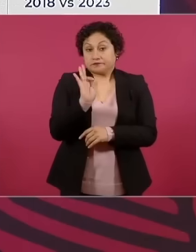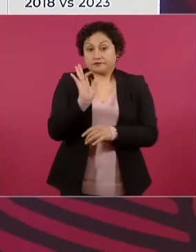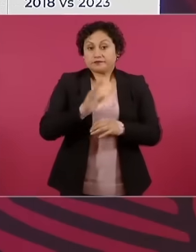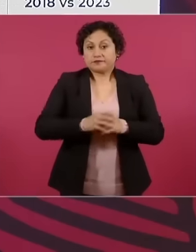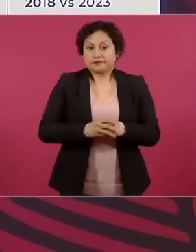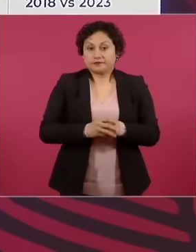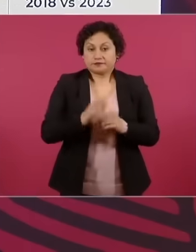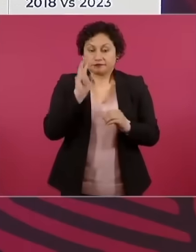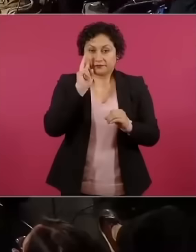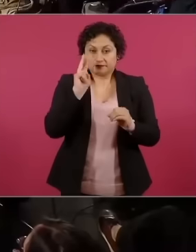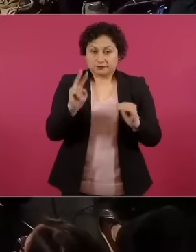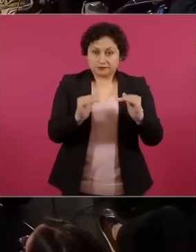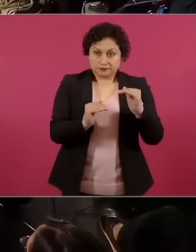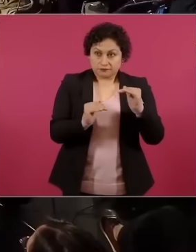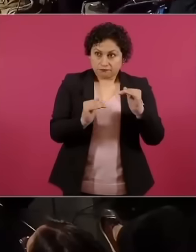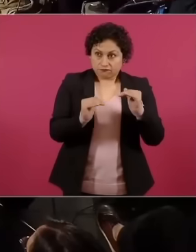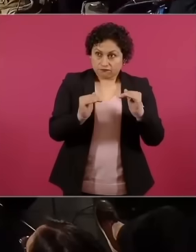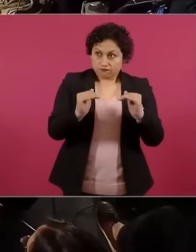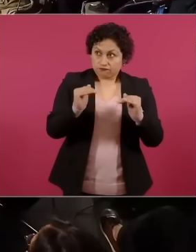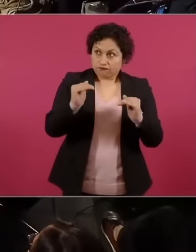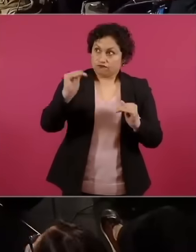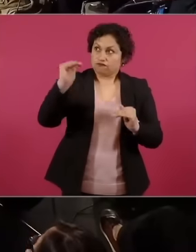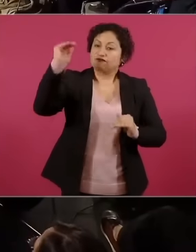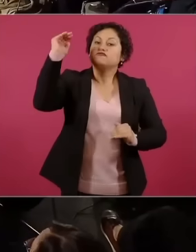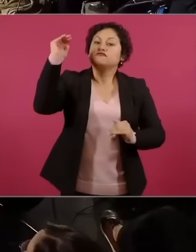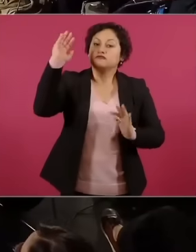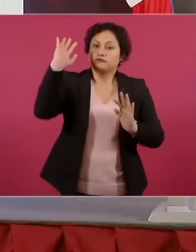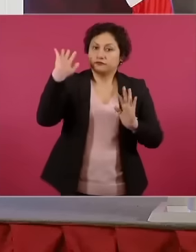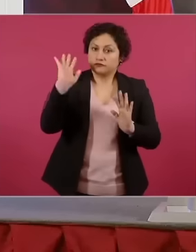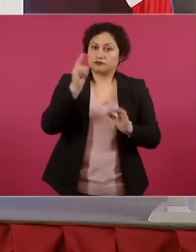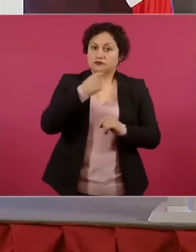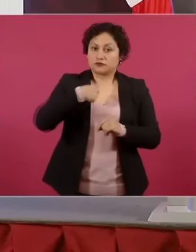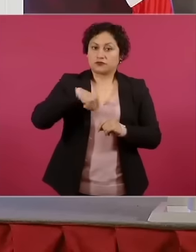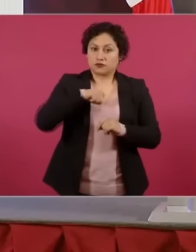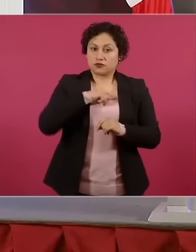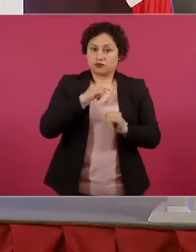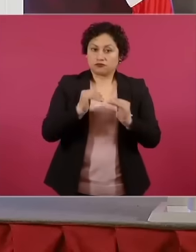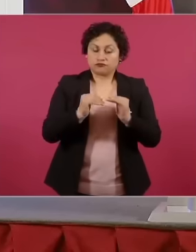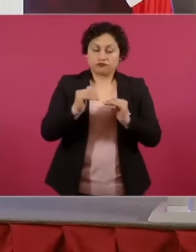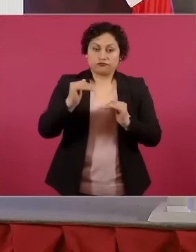es altísimo lo que ha pasado con nosotros, pero mira cómo estaba debajo.